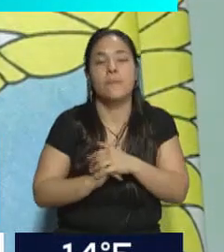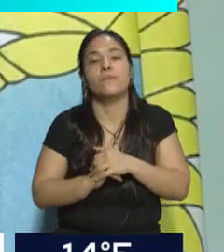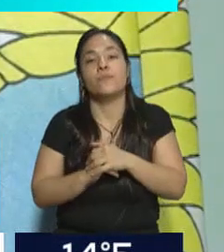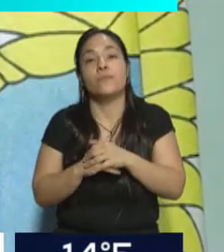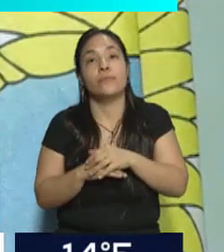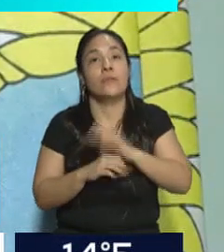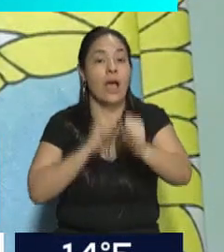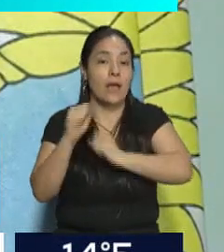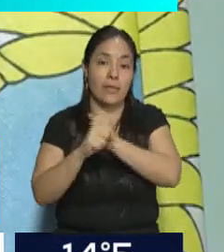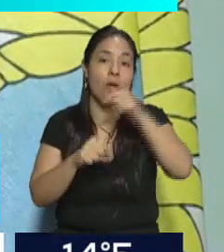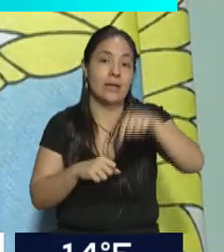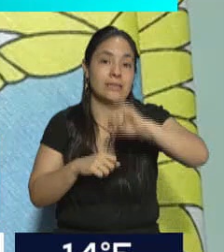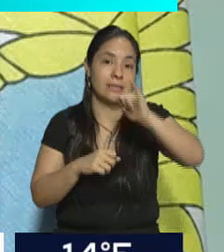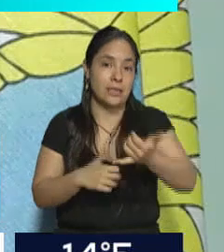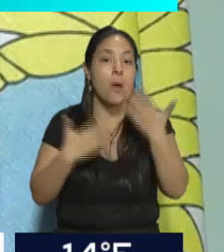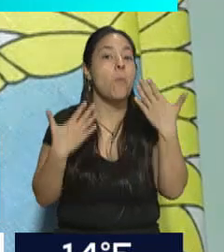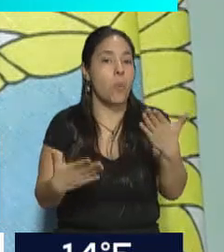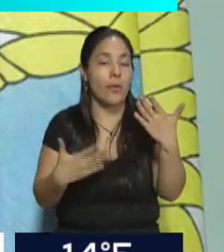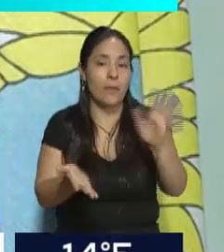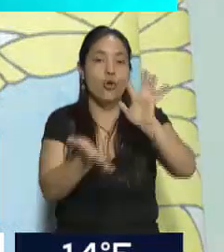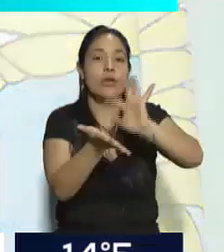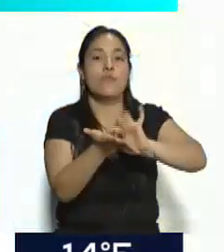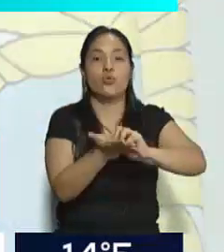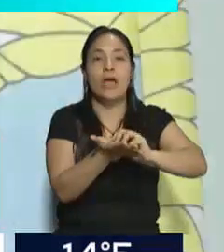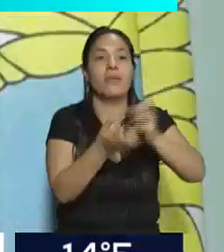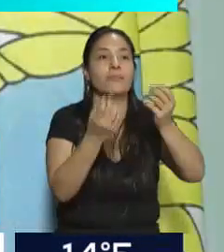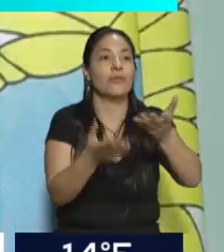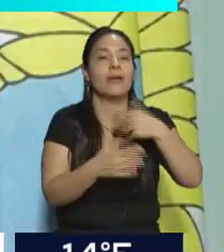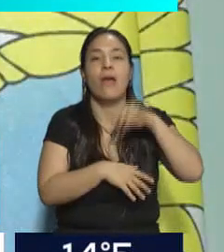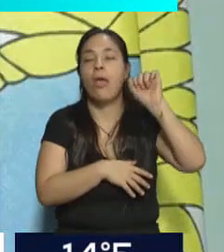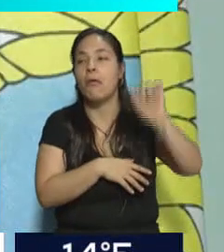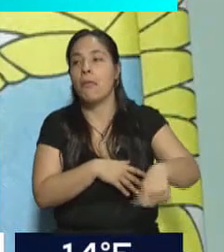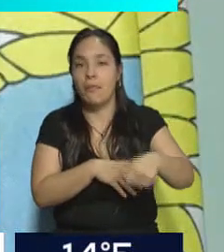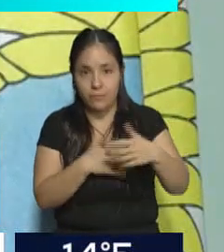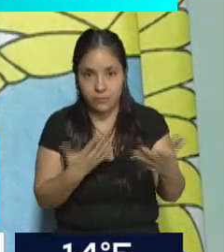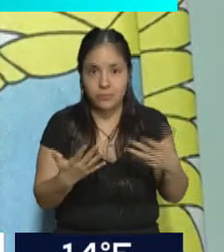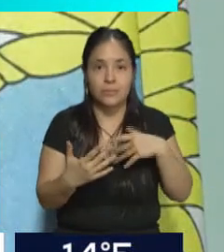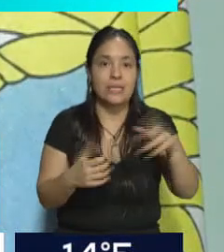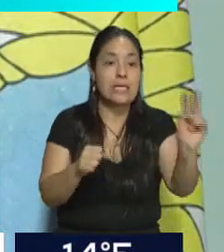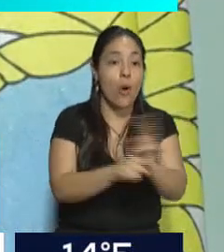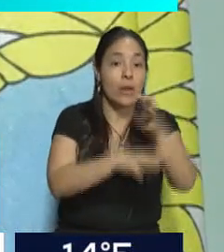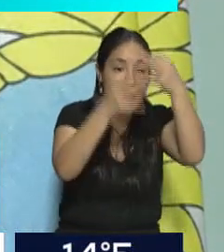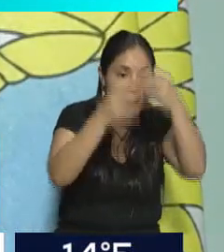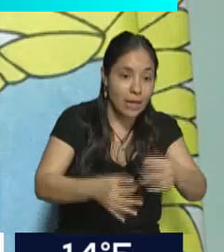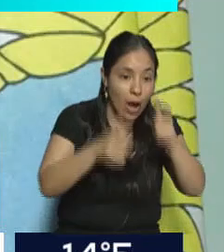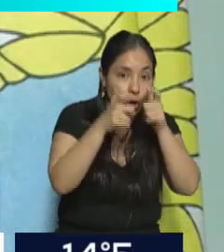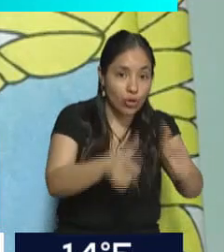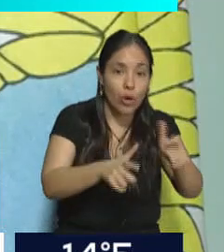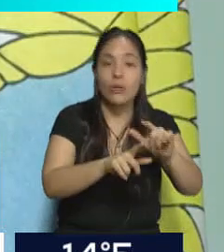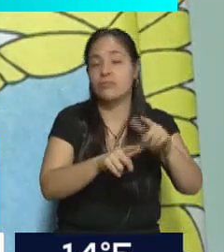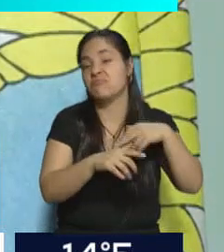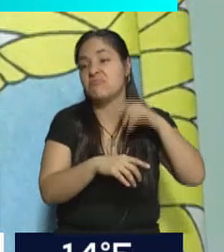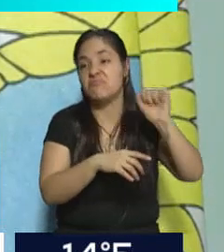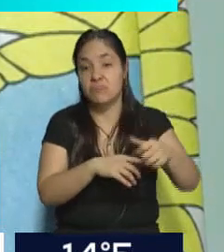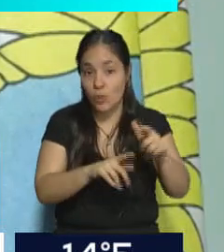posibilidad de imputar en principio una an eligencia fundamentalmente por no tener las medidas de seguridad necesarias si no